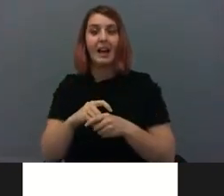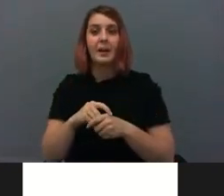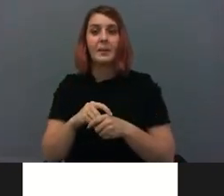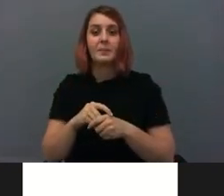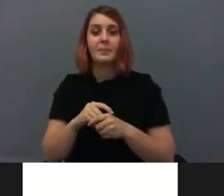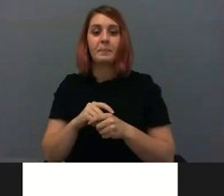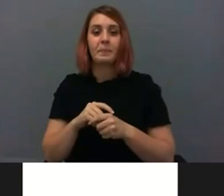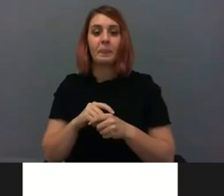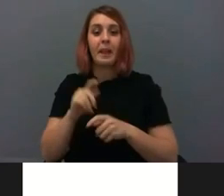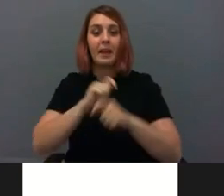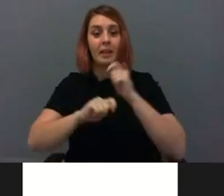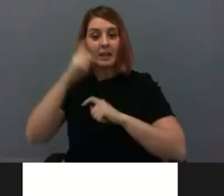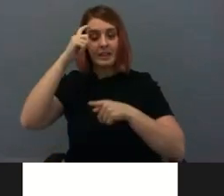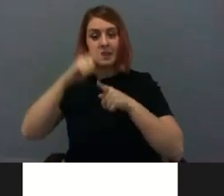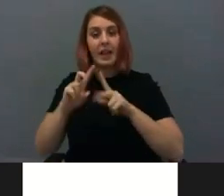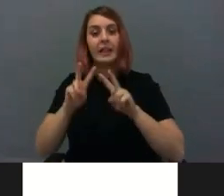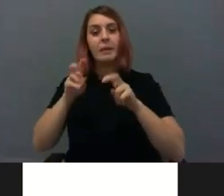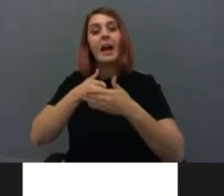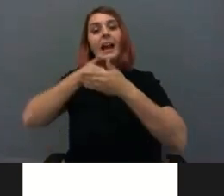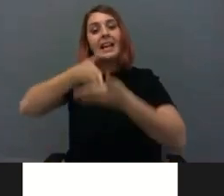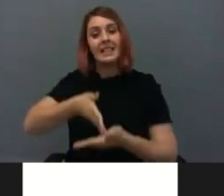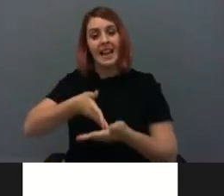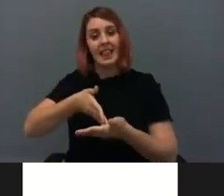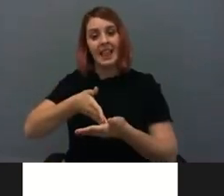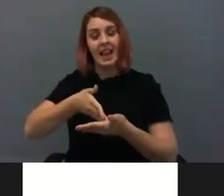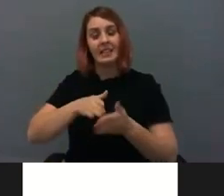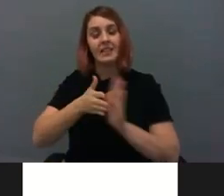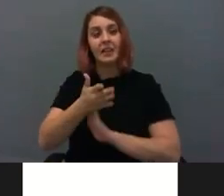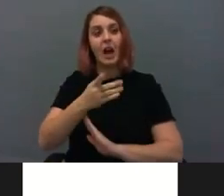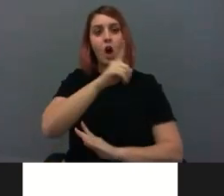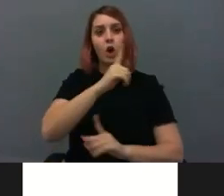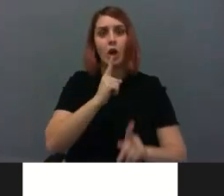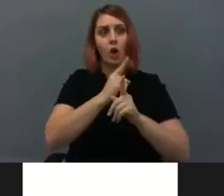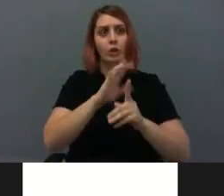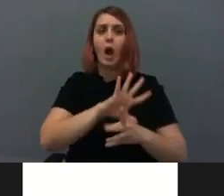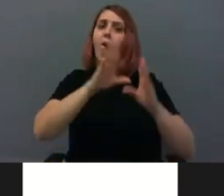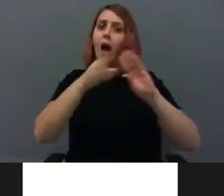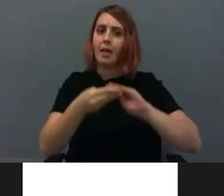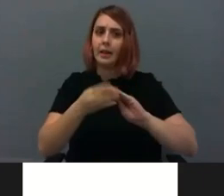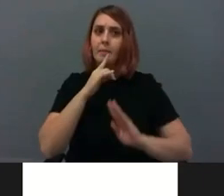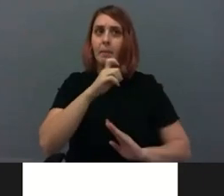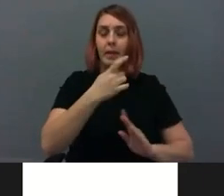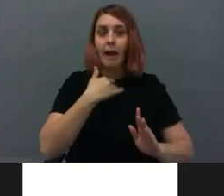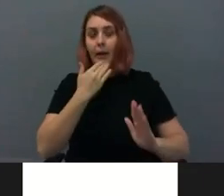nos habla que la resiliencia es un proceso de adaptarse a la adversidad, a un trauma, una tragedia, una amenaza,